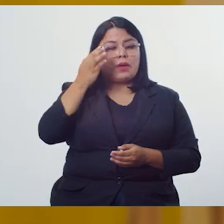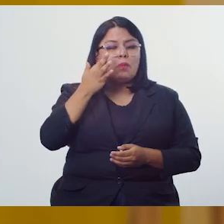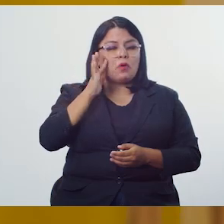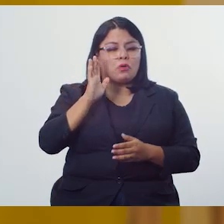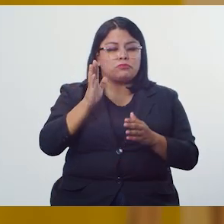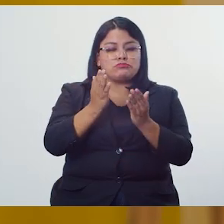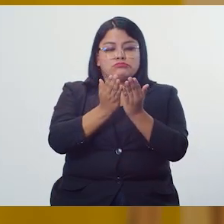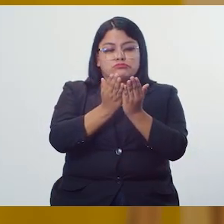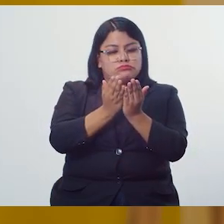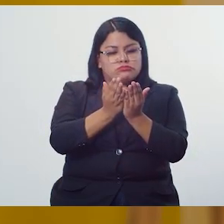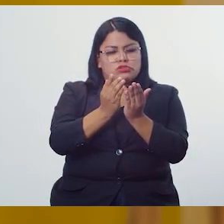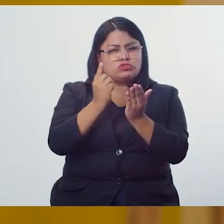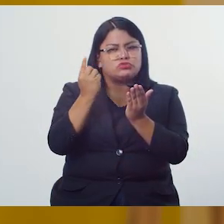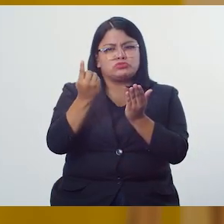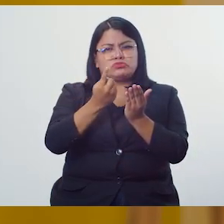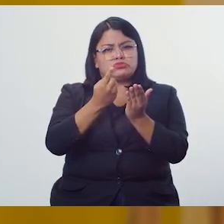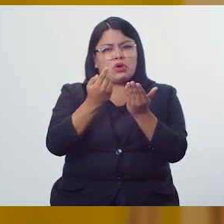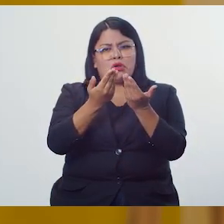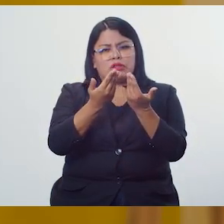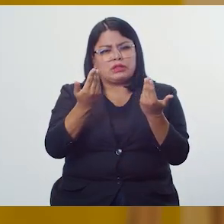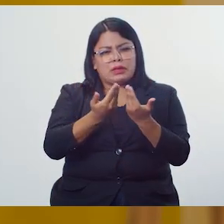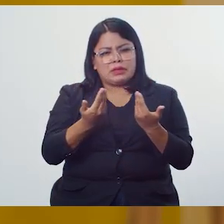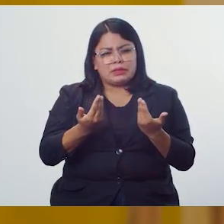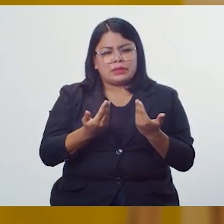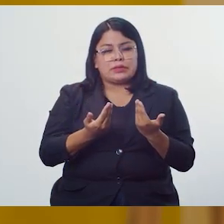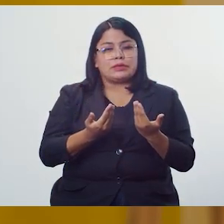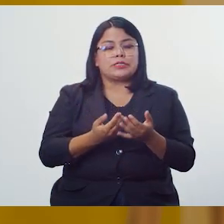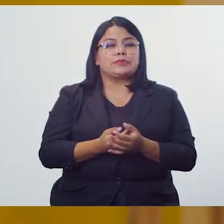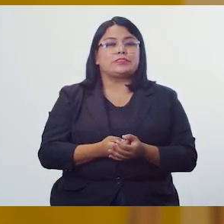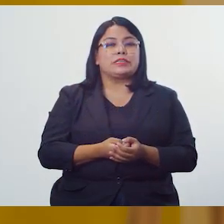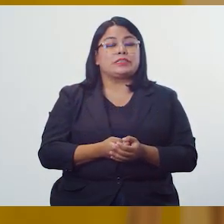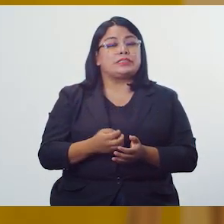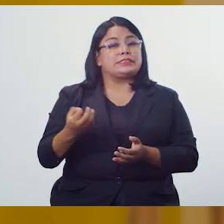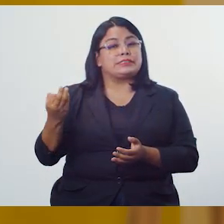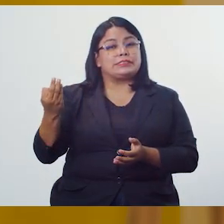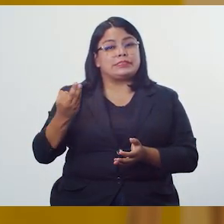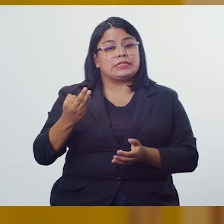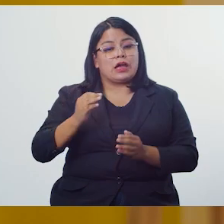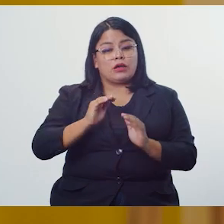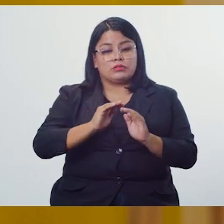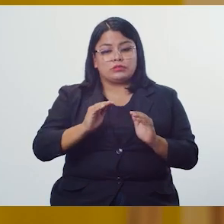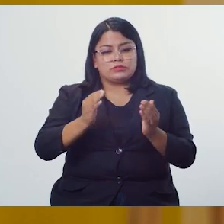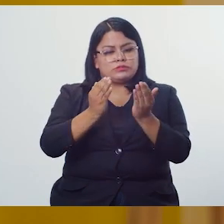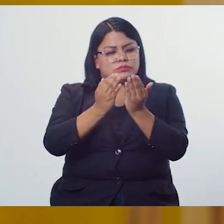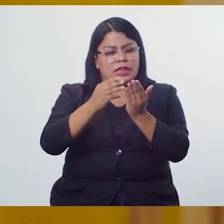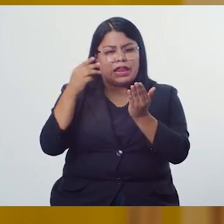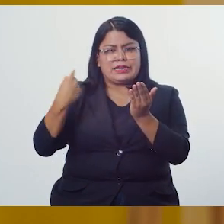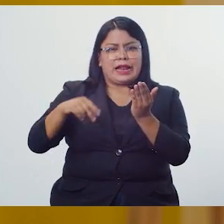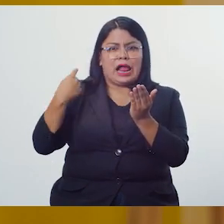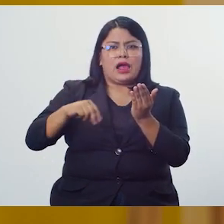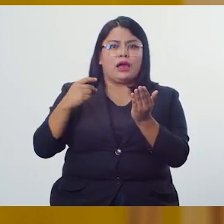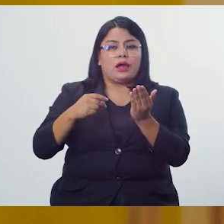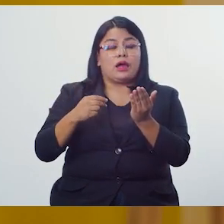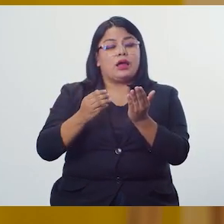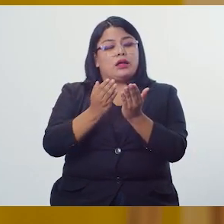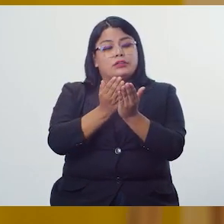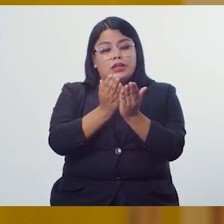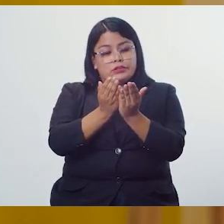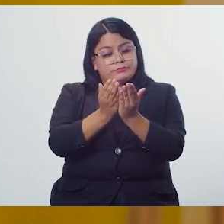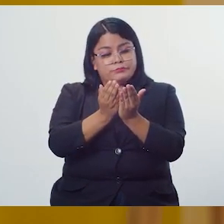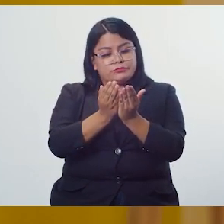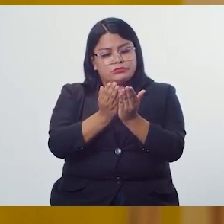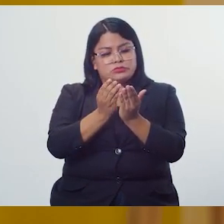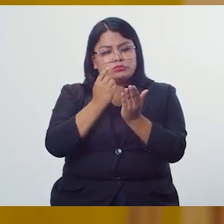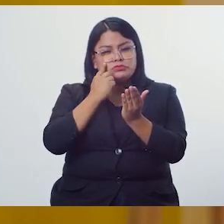que leer es solo decodificar y que necesitamos además que los niños lean rápido. Es decir, la